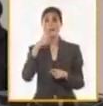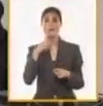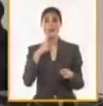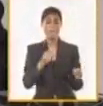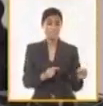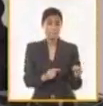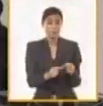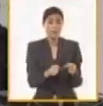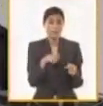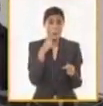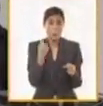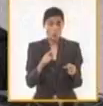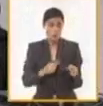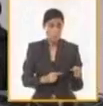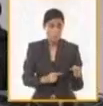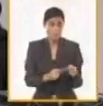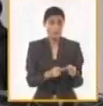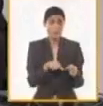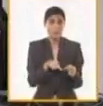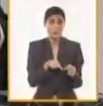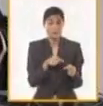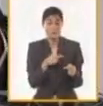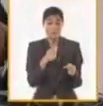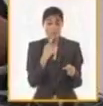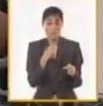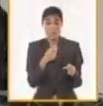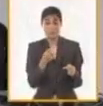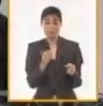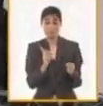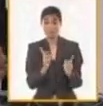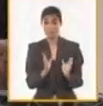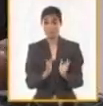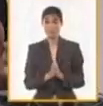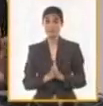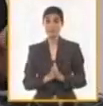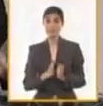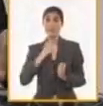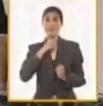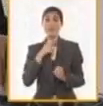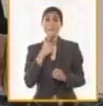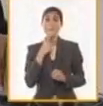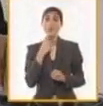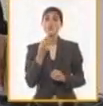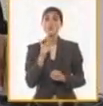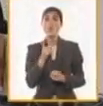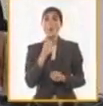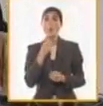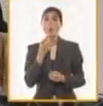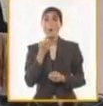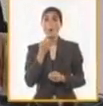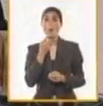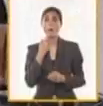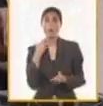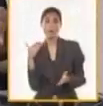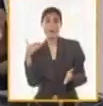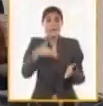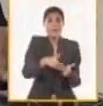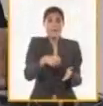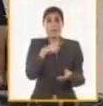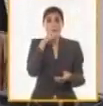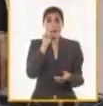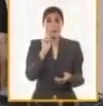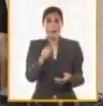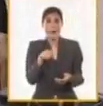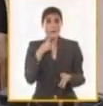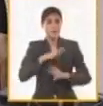Federación de Rusia, pues evidentemente no es tan solapado, pero digo solapado en el sentido de que no está yendo directo a Ucrania todavía, ni se